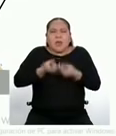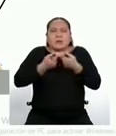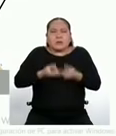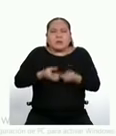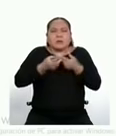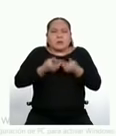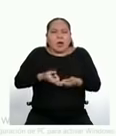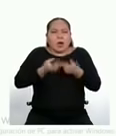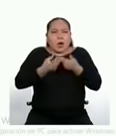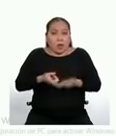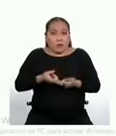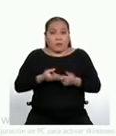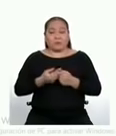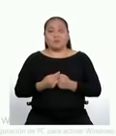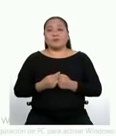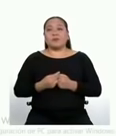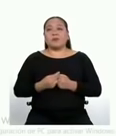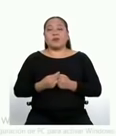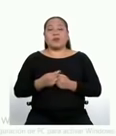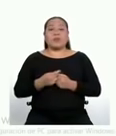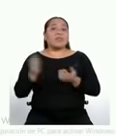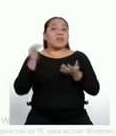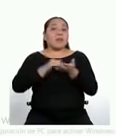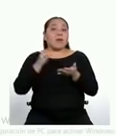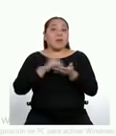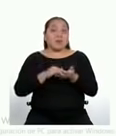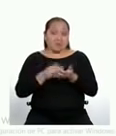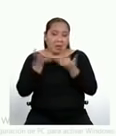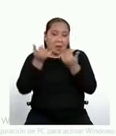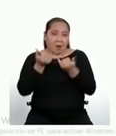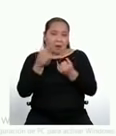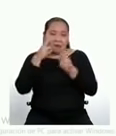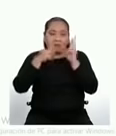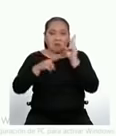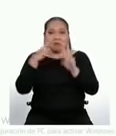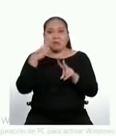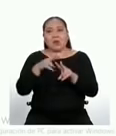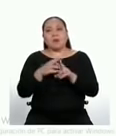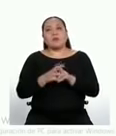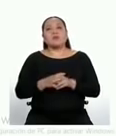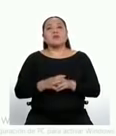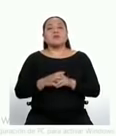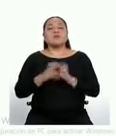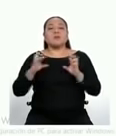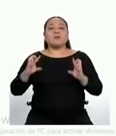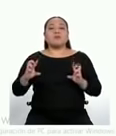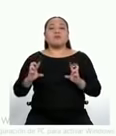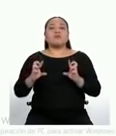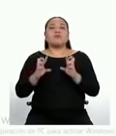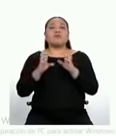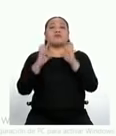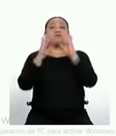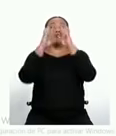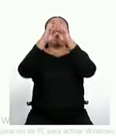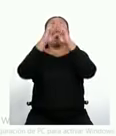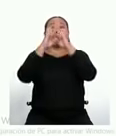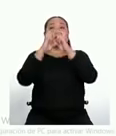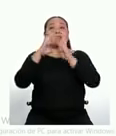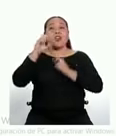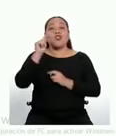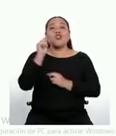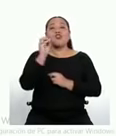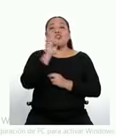en su momento. También, si retomamos a una época más moderna, vamos a identificar la Torre Eiffel, que tiene otra